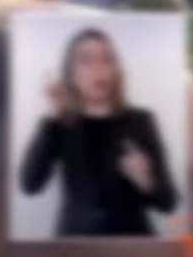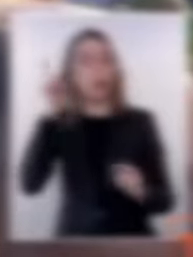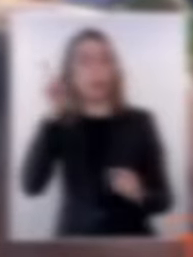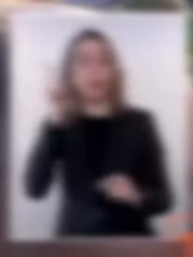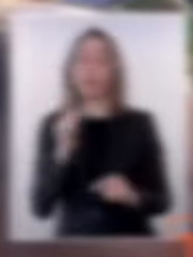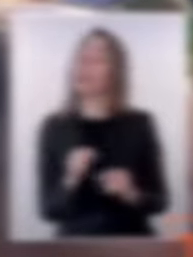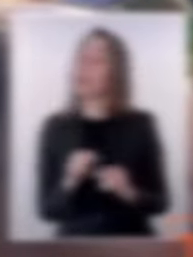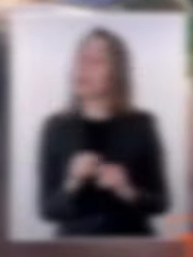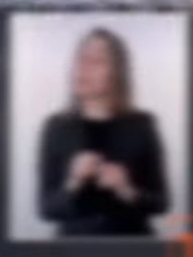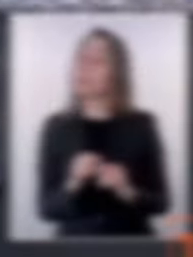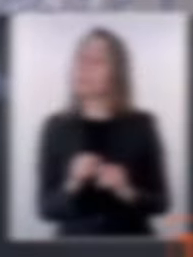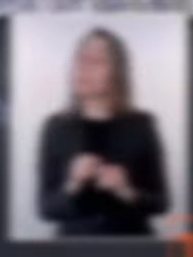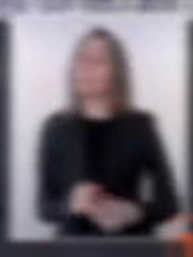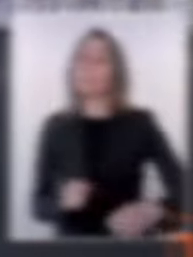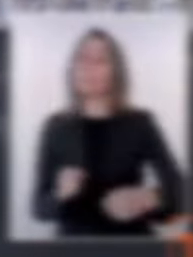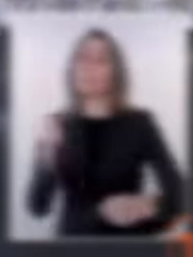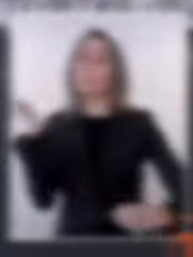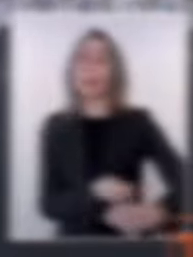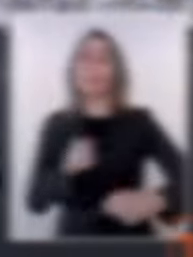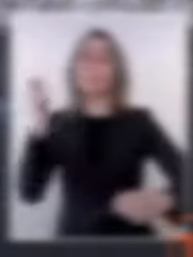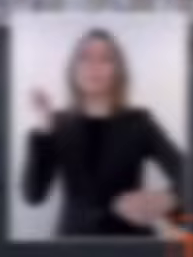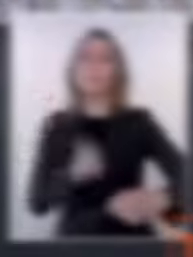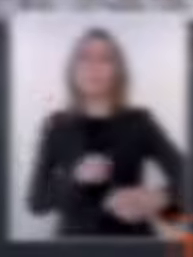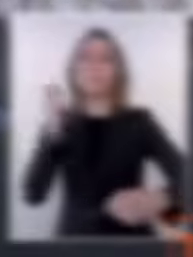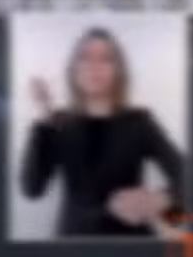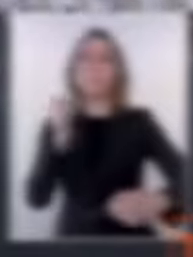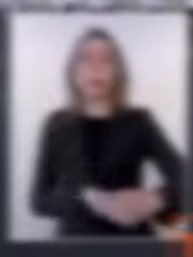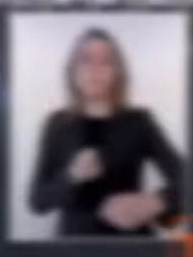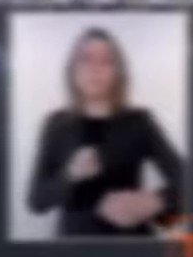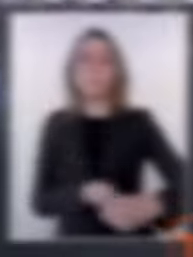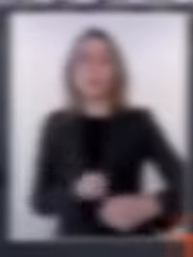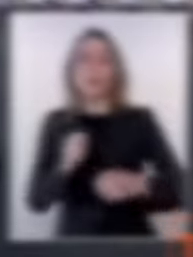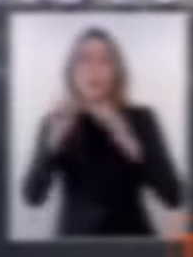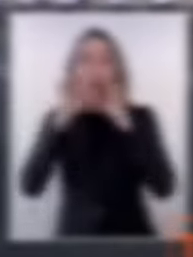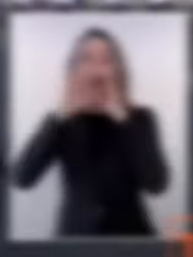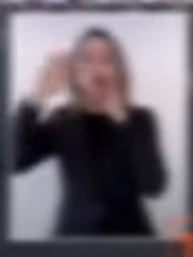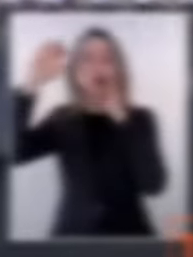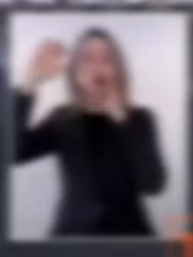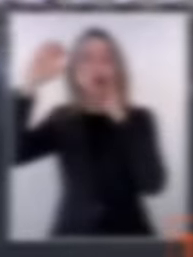todo, o sea, cómo manipular todo y no pueden cometer un error. Claro.